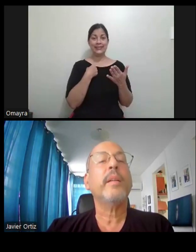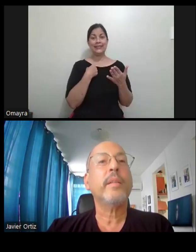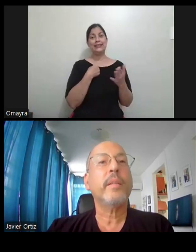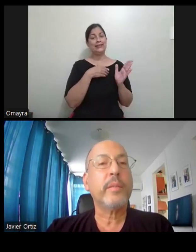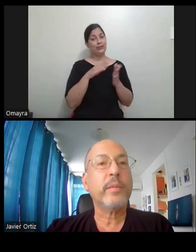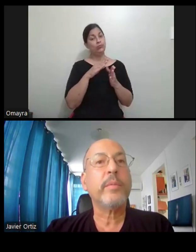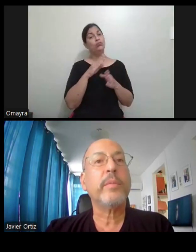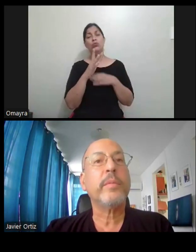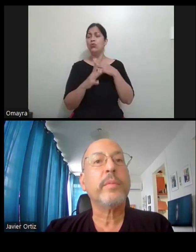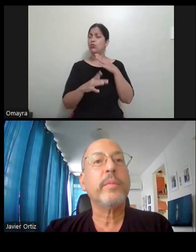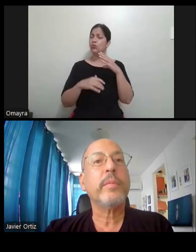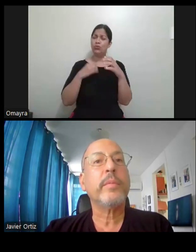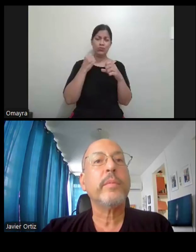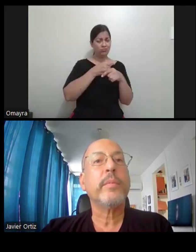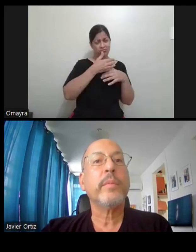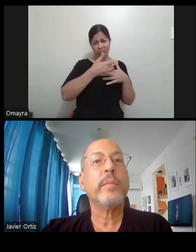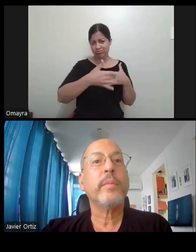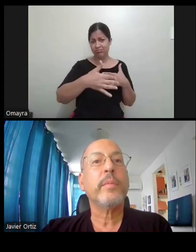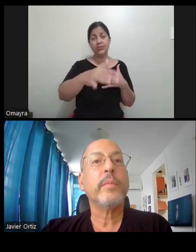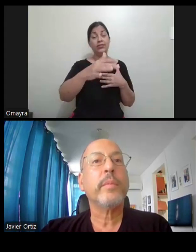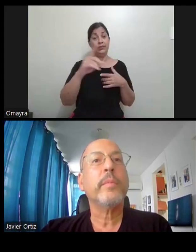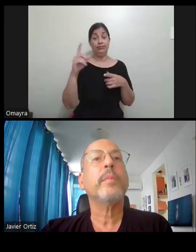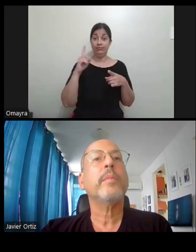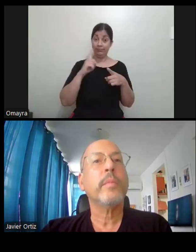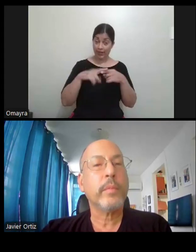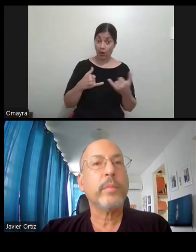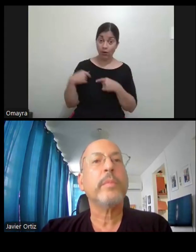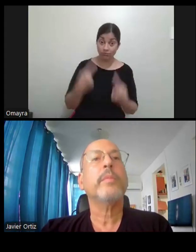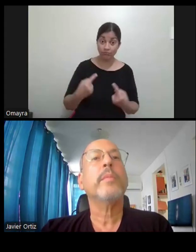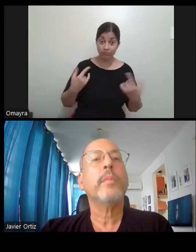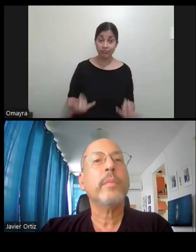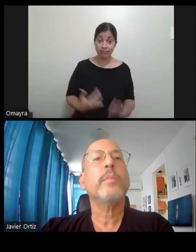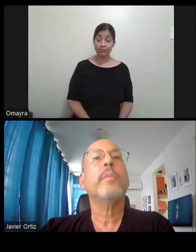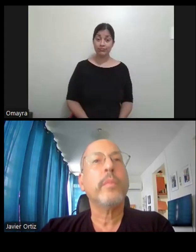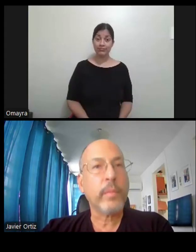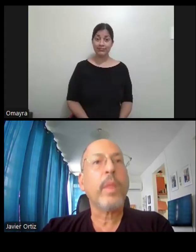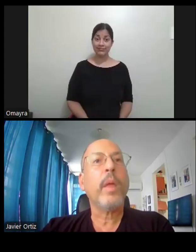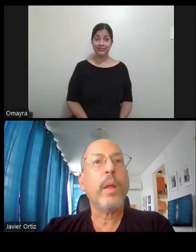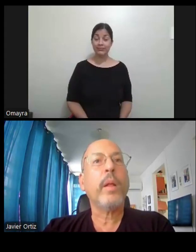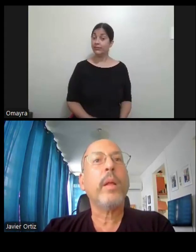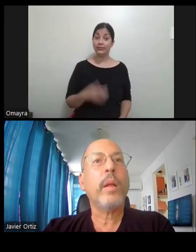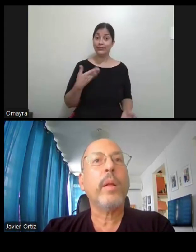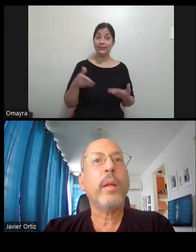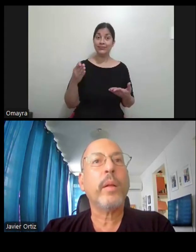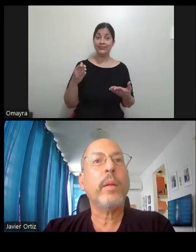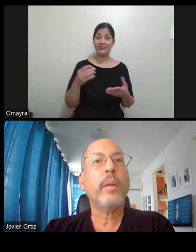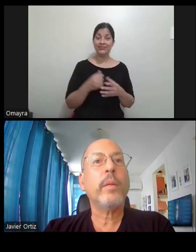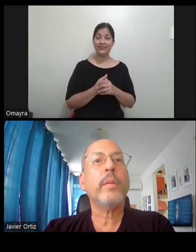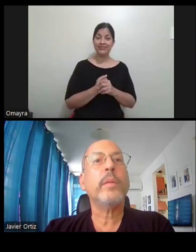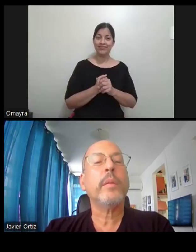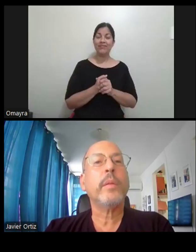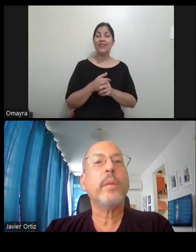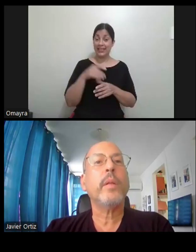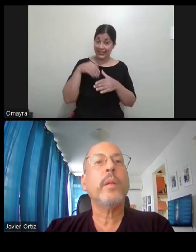muchos años, hasta el día de hoy. Que eres profesora justamente en esas